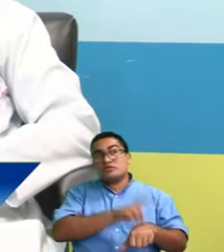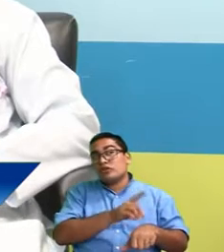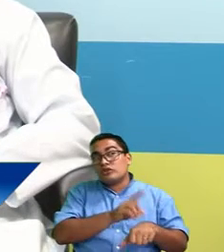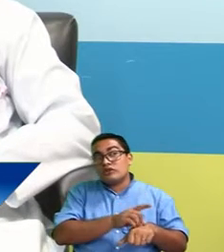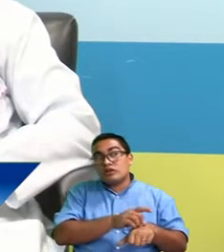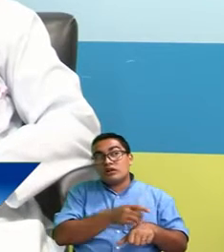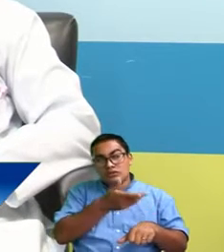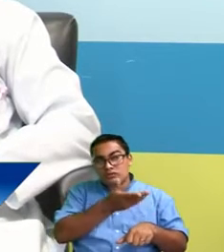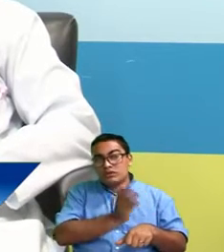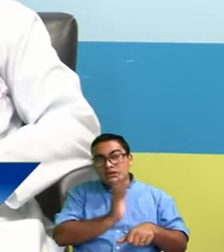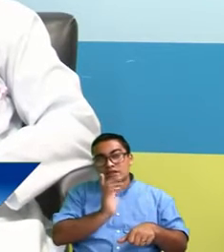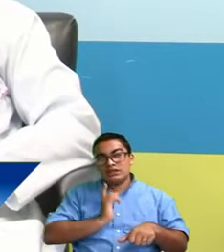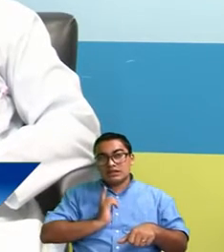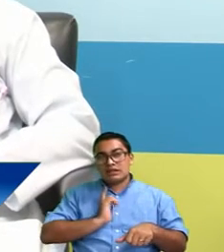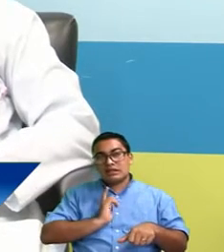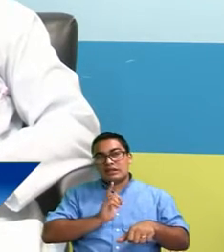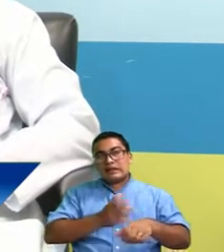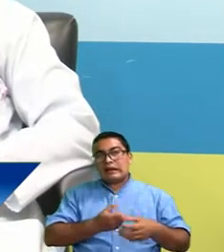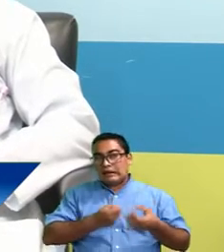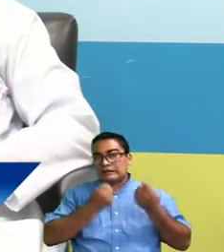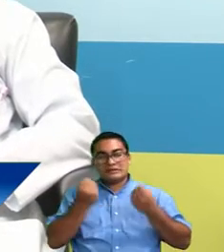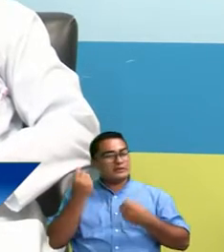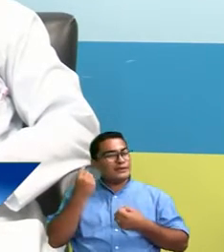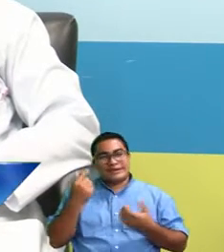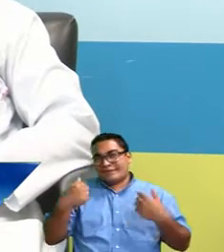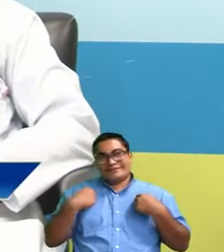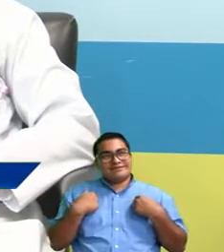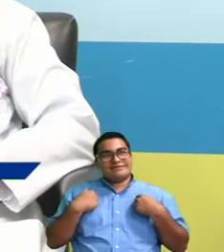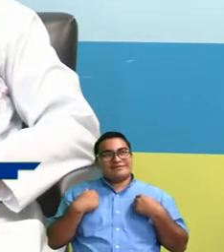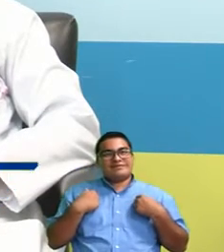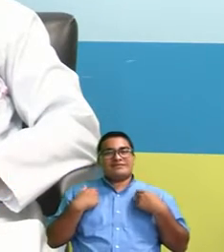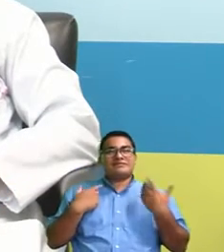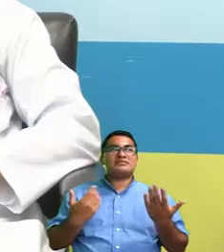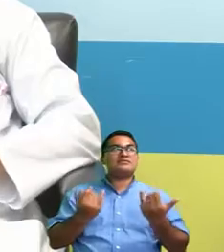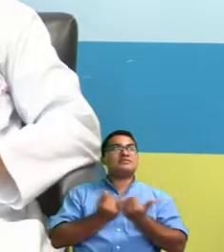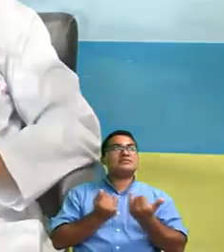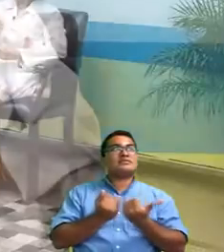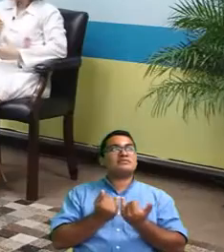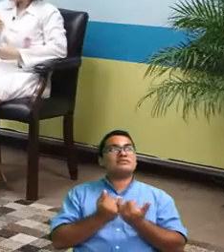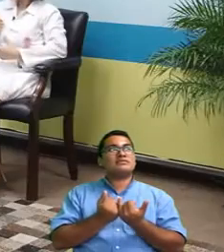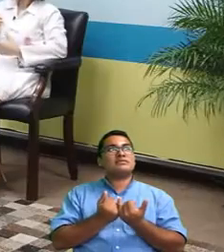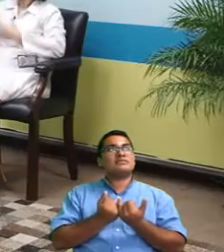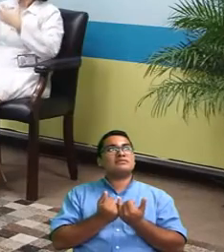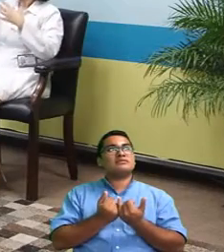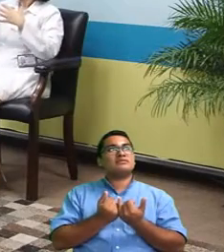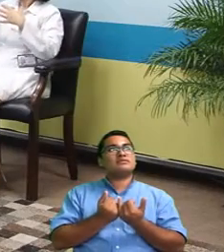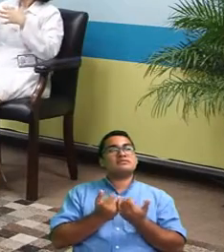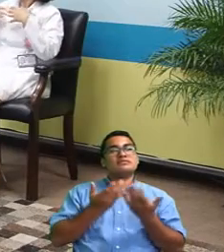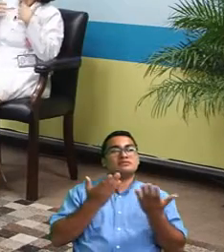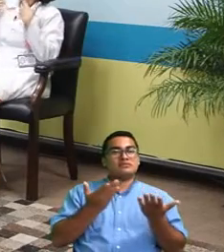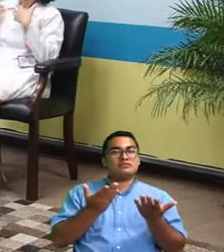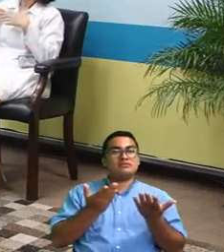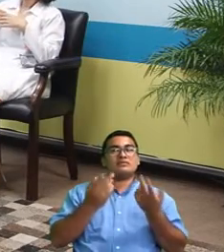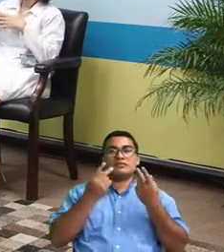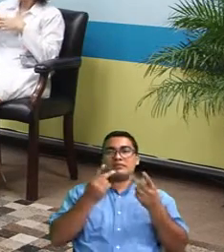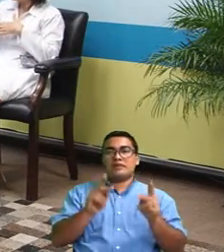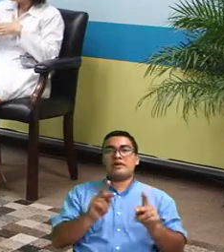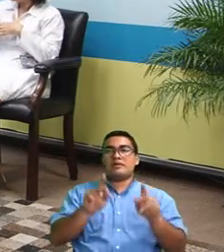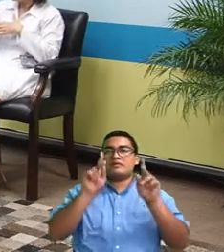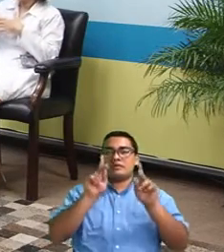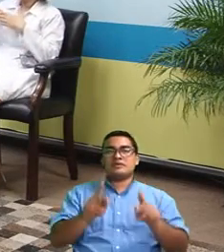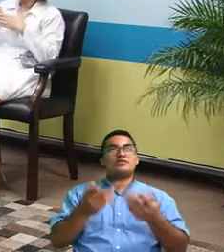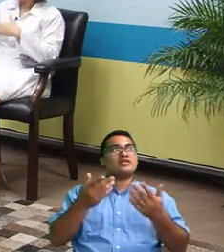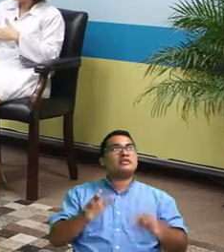ha tenido cáncer, para que me diga que entiende lo que yo estoy sintiendo. Una empatía que se desarrolla entre el que... Exacto. En cambio, si es una paciente que sí